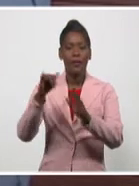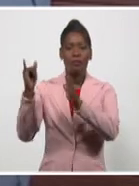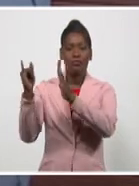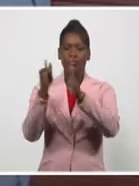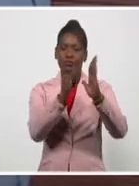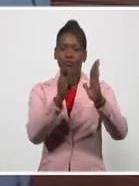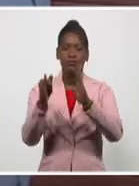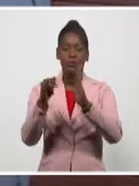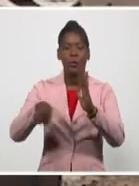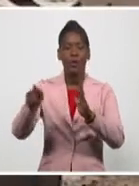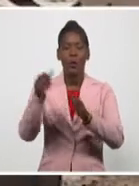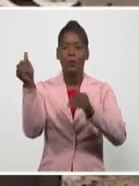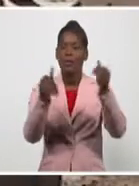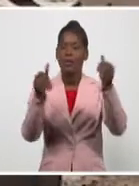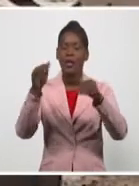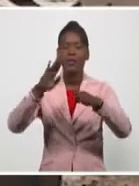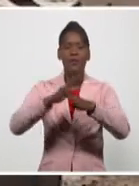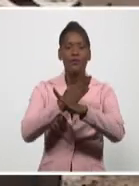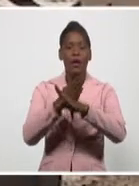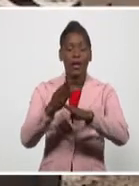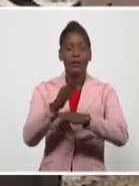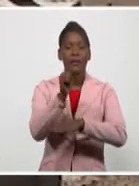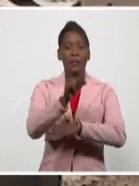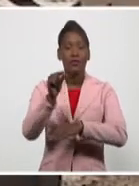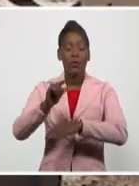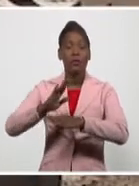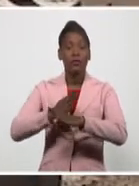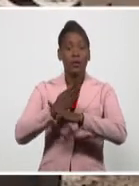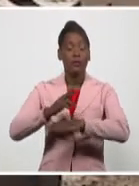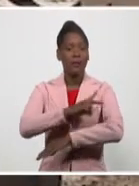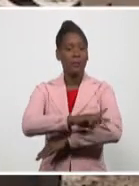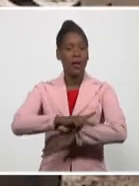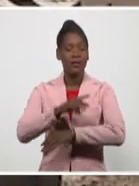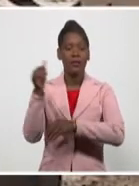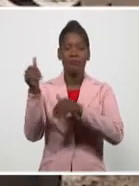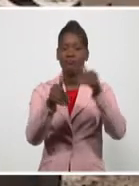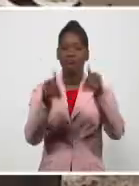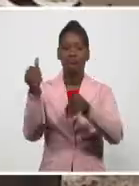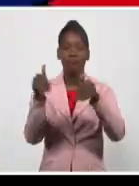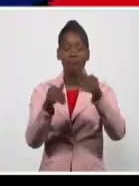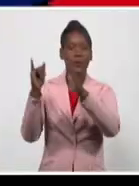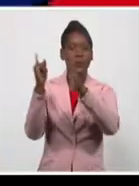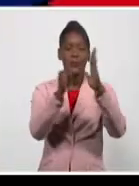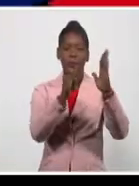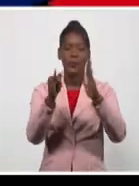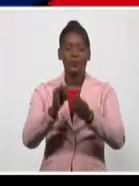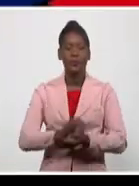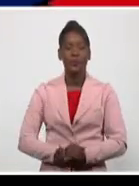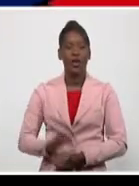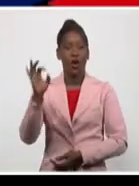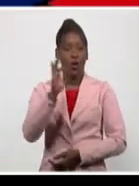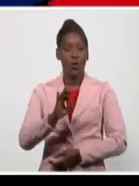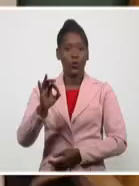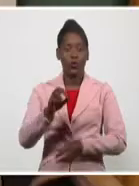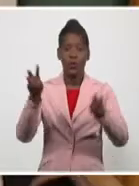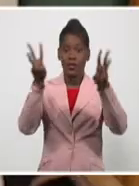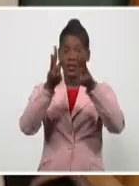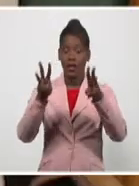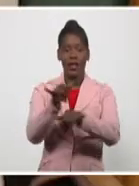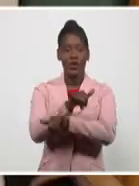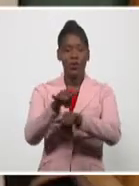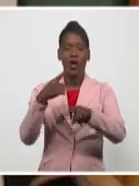la participación de 27 ponentes de 9 países. También en octubre se desarrolló de manera online el ciclo de Pensamiento Social